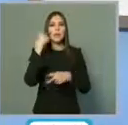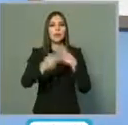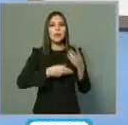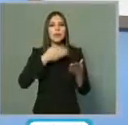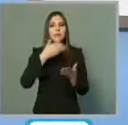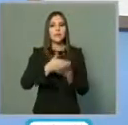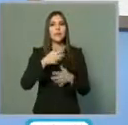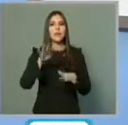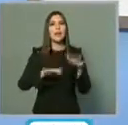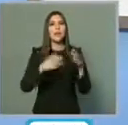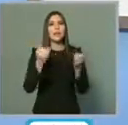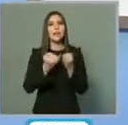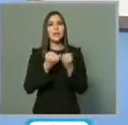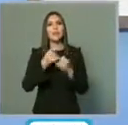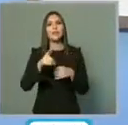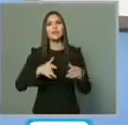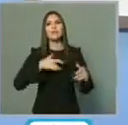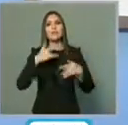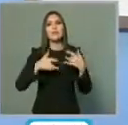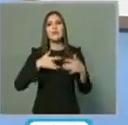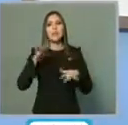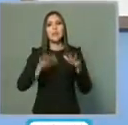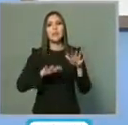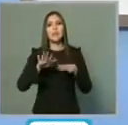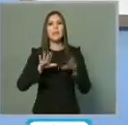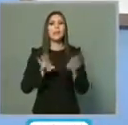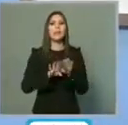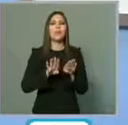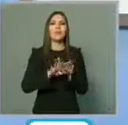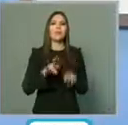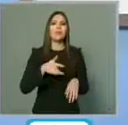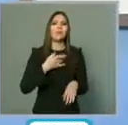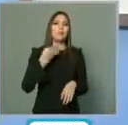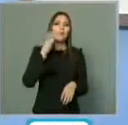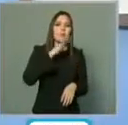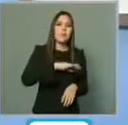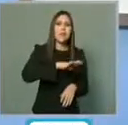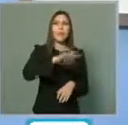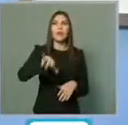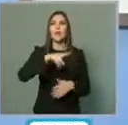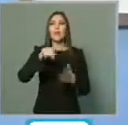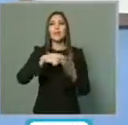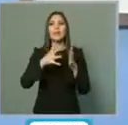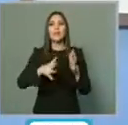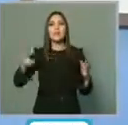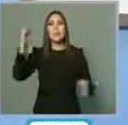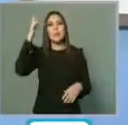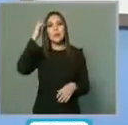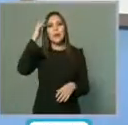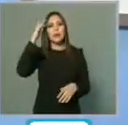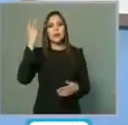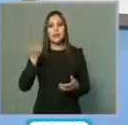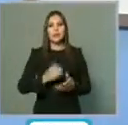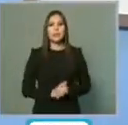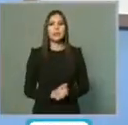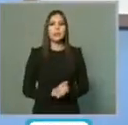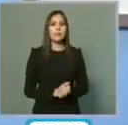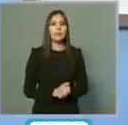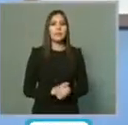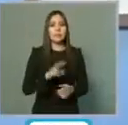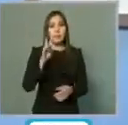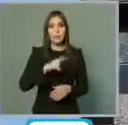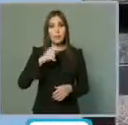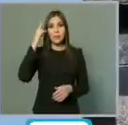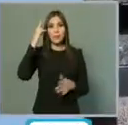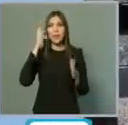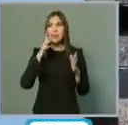porque muchas veces también pueden sentir un poco intimidados. Y luego Bellas Artes, ¿no? Bellas Artes intimida. Ítaca. Y la verdad